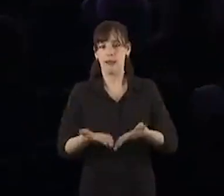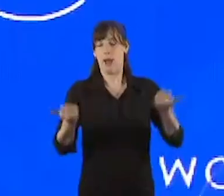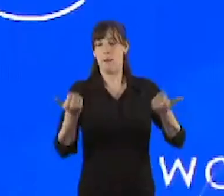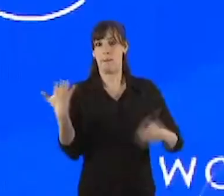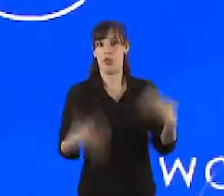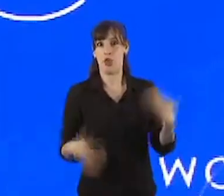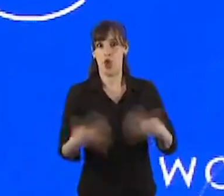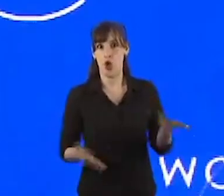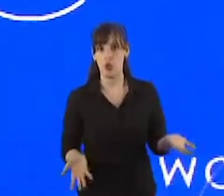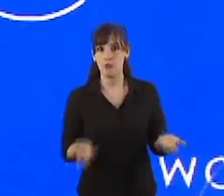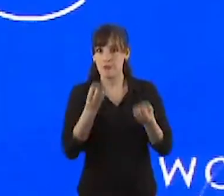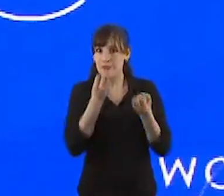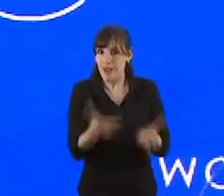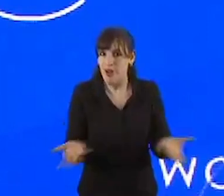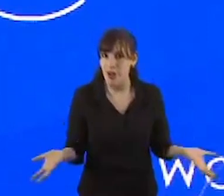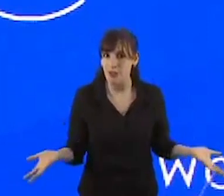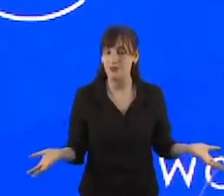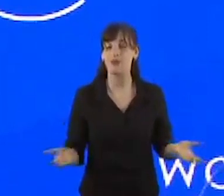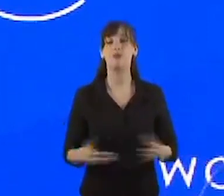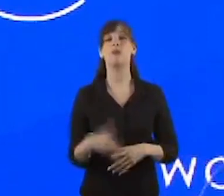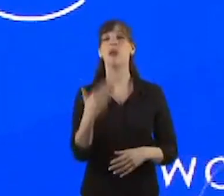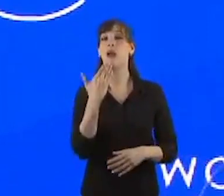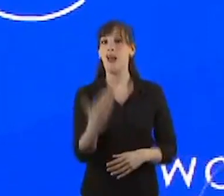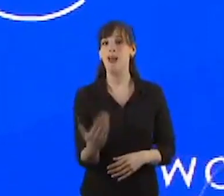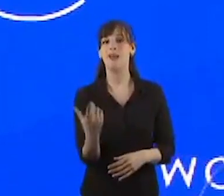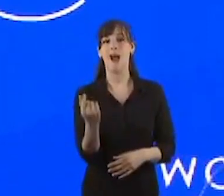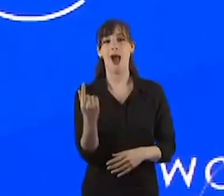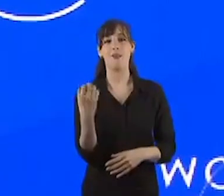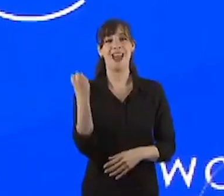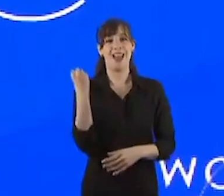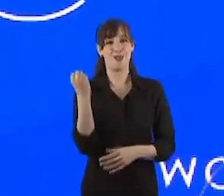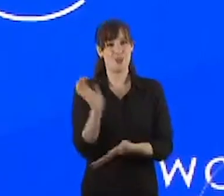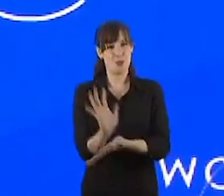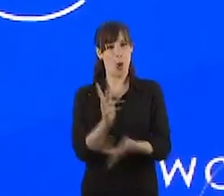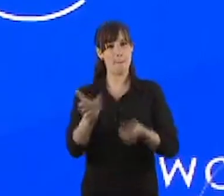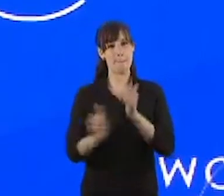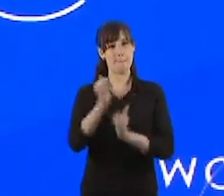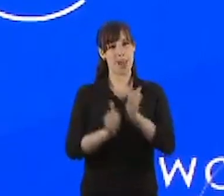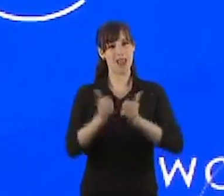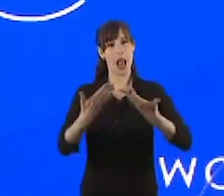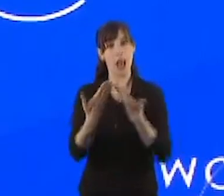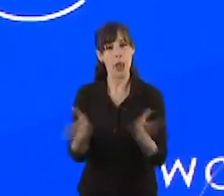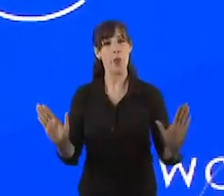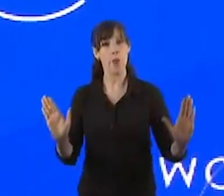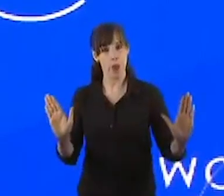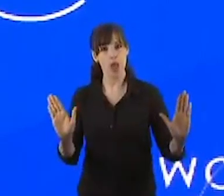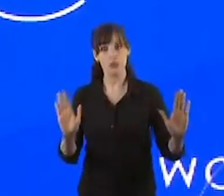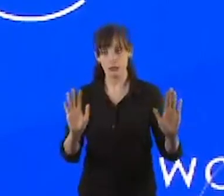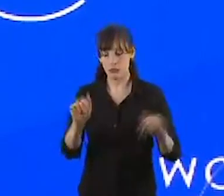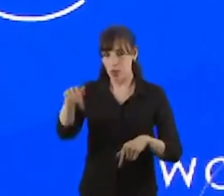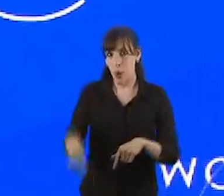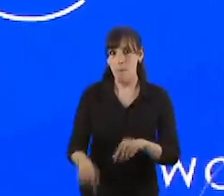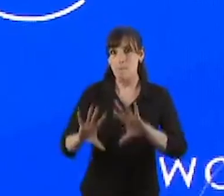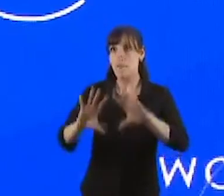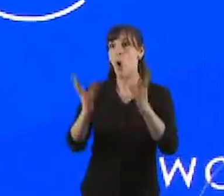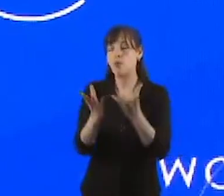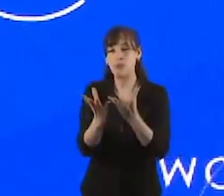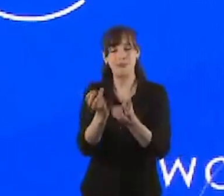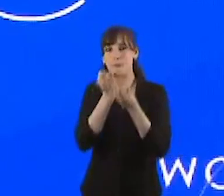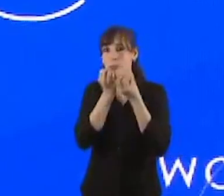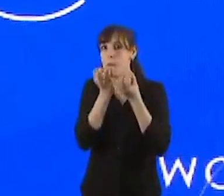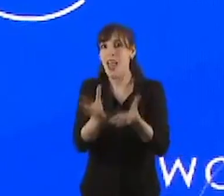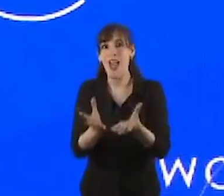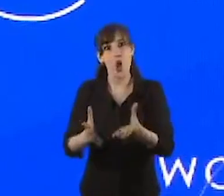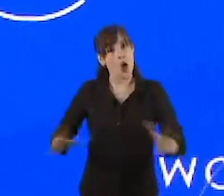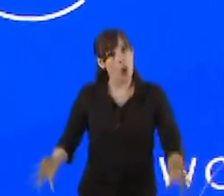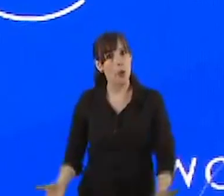superior? Gracias al capitalismo de libre empresa, hoy el mundo se encuentra en su mejor momento. No hubo nunca en toda la historia de la humanidad